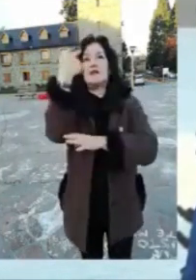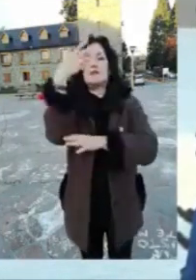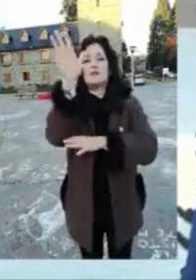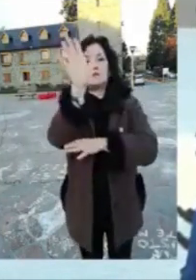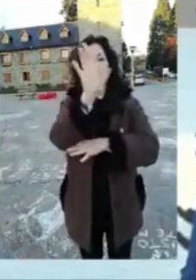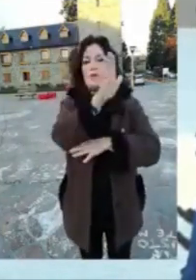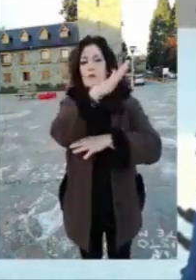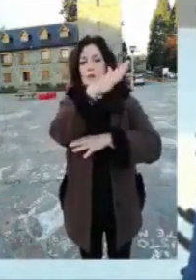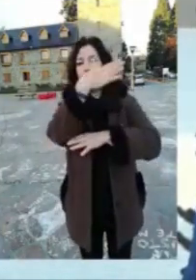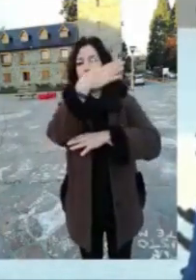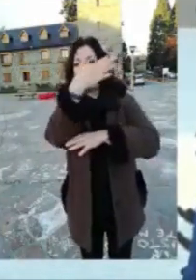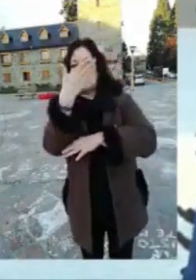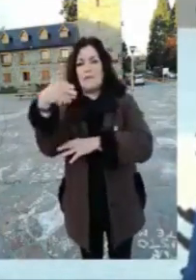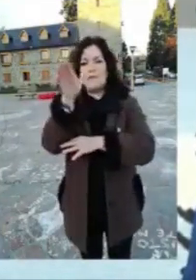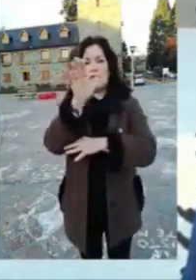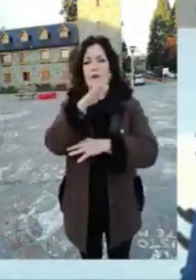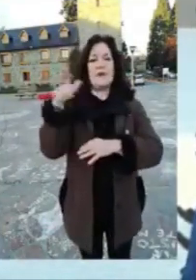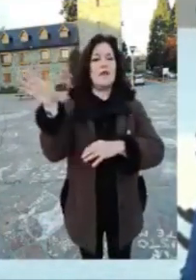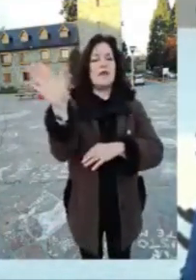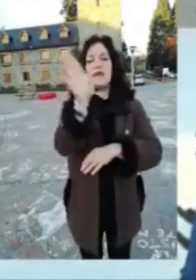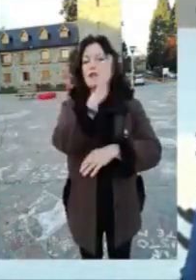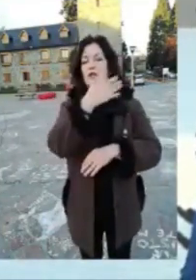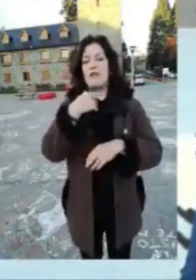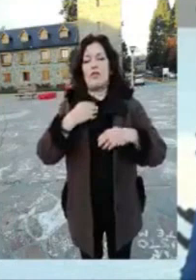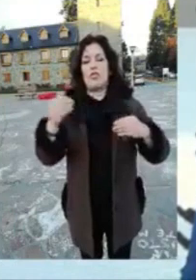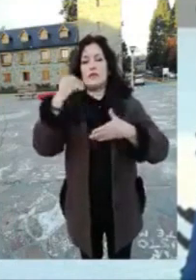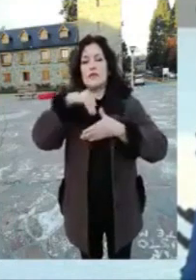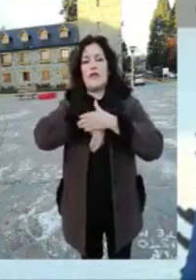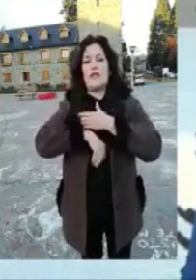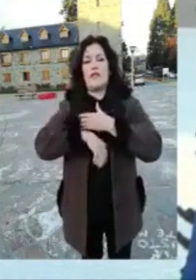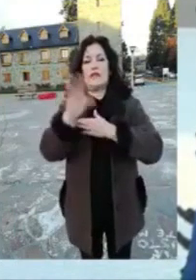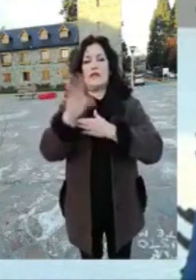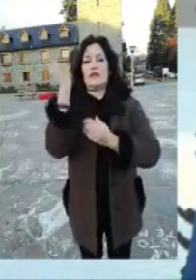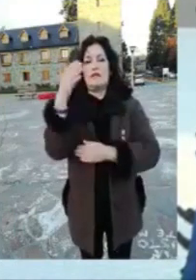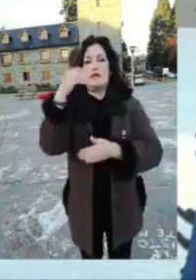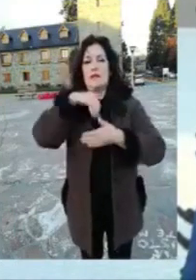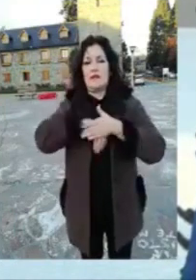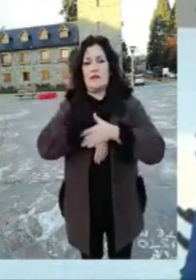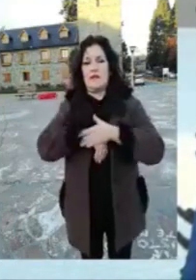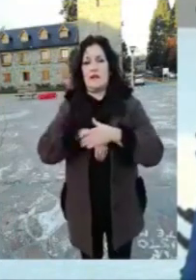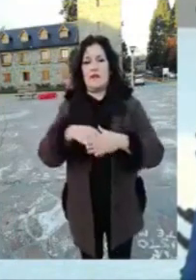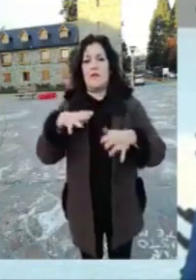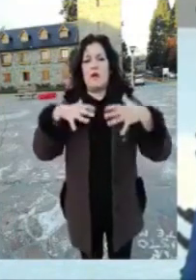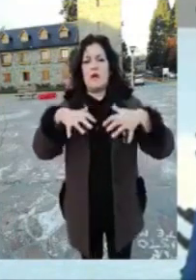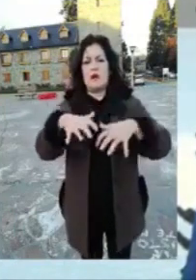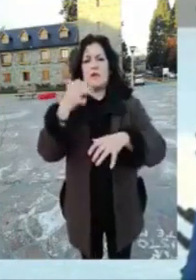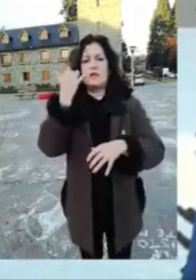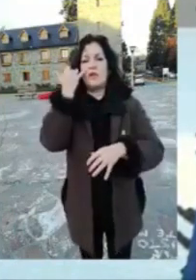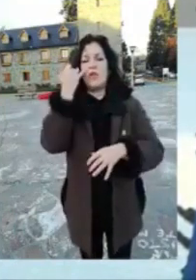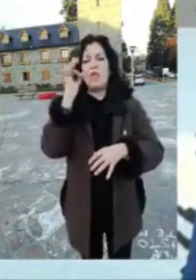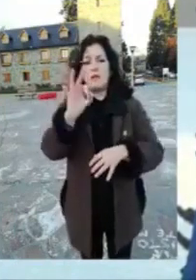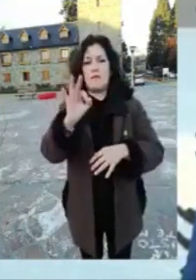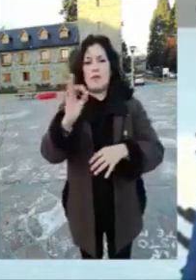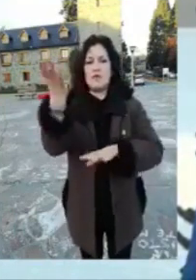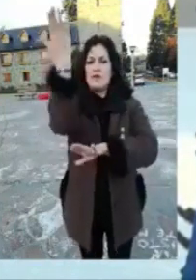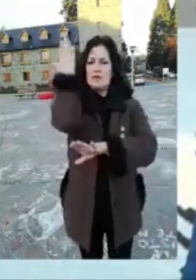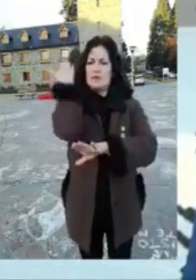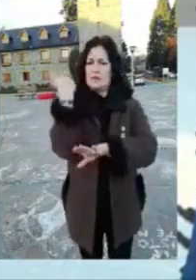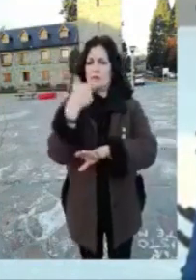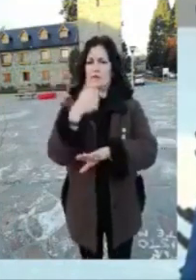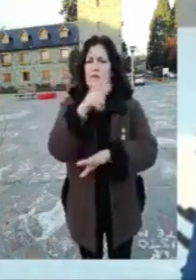este momento donde más juntos más patria tenemos que sentir más una revolución de mayo que fue hecha por hombres y mujeres